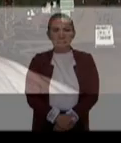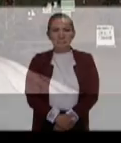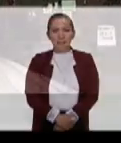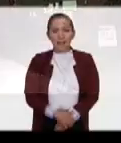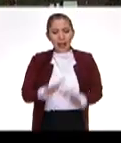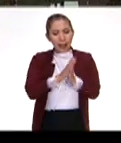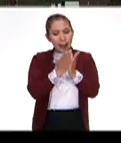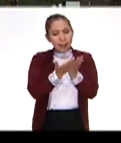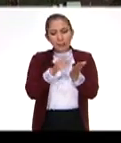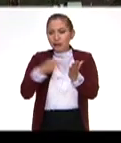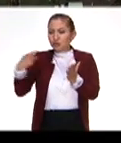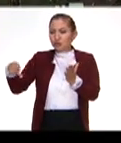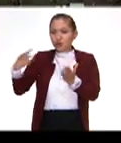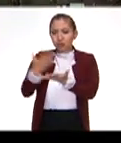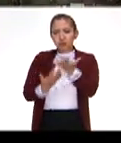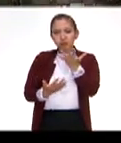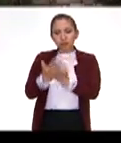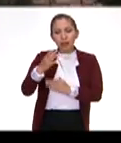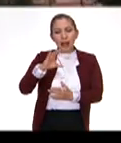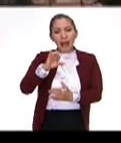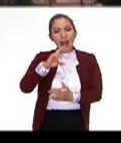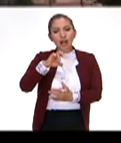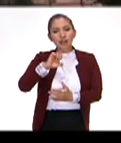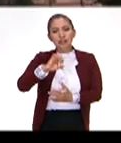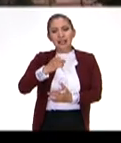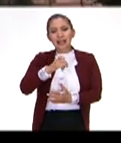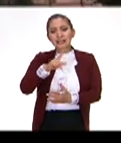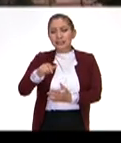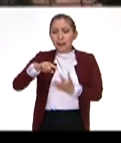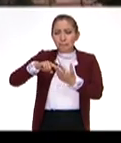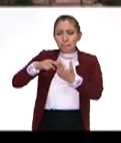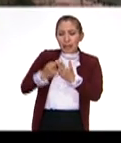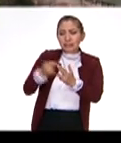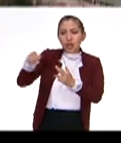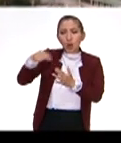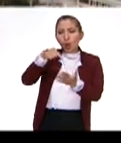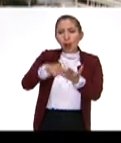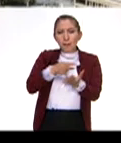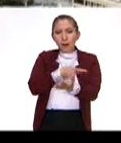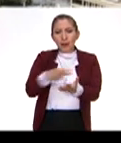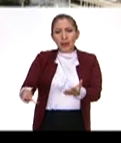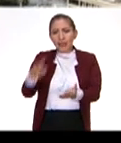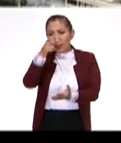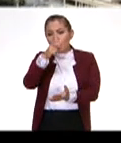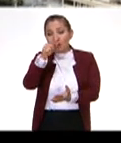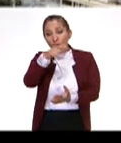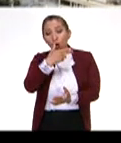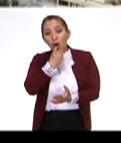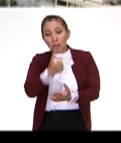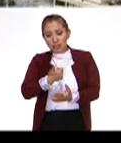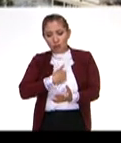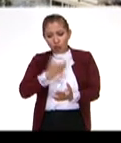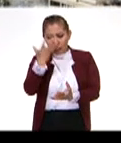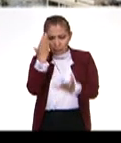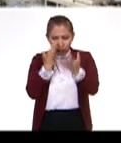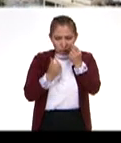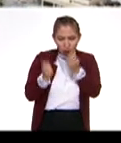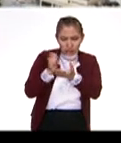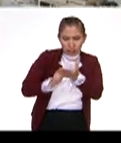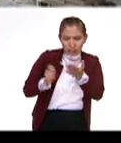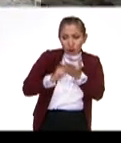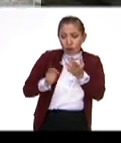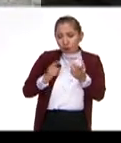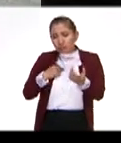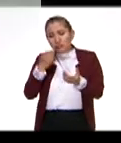La literatura de Carlos Sánchez Coronado surge desde los barrios marginales de Hermosillo. Es un escritor autodidacta cuyo encuentro